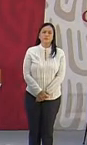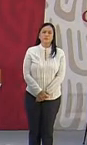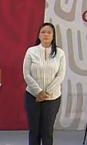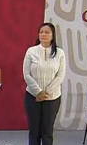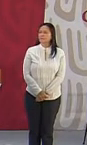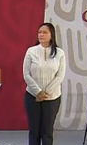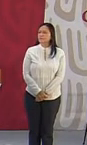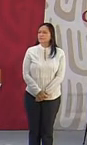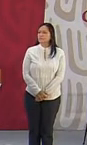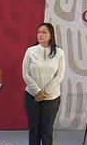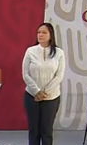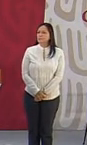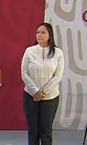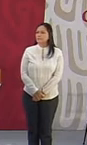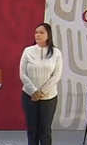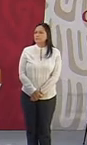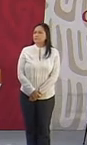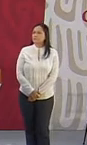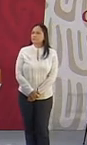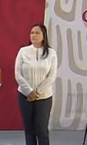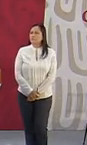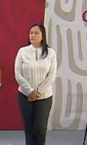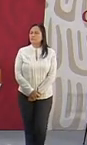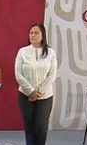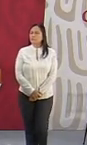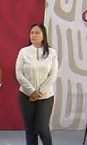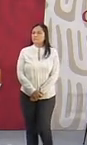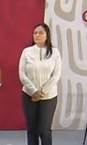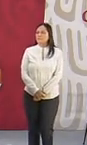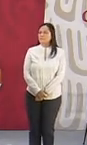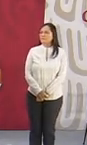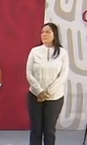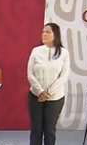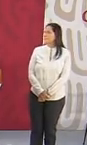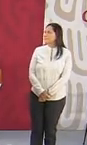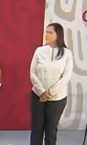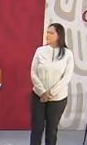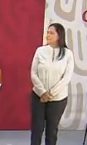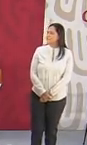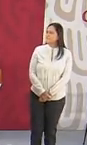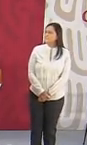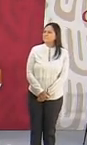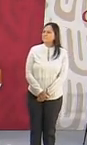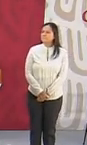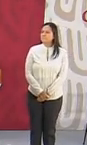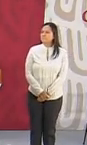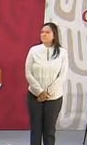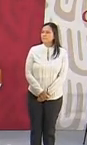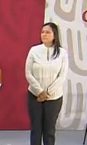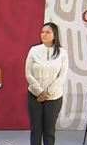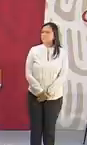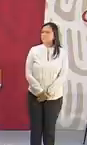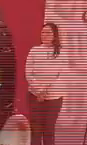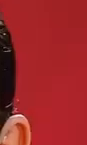Porque en un asunto o en un sentido de la gente que ha estado ahí y que ha tenido por varios años una estancia,